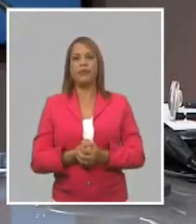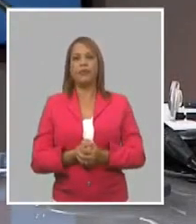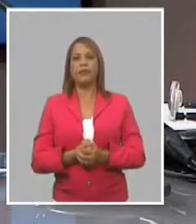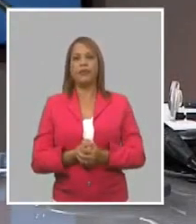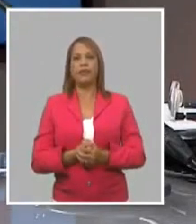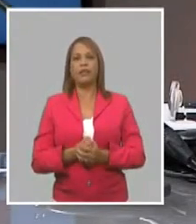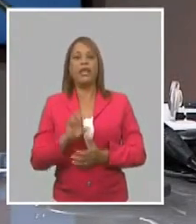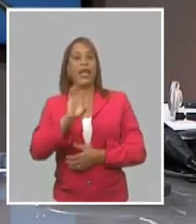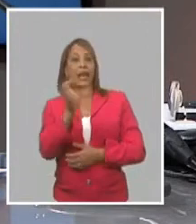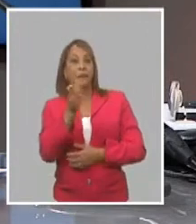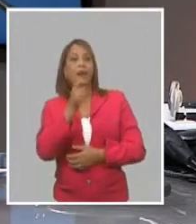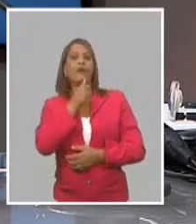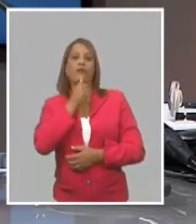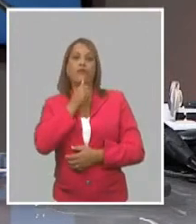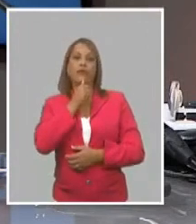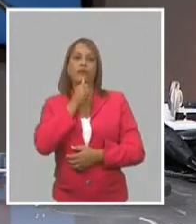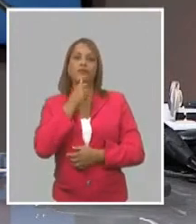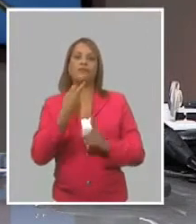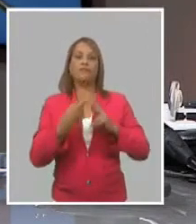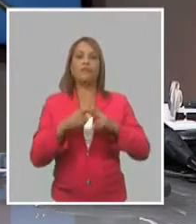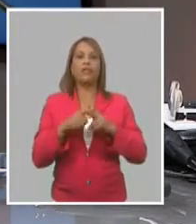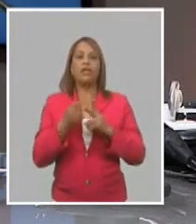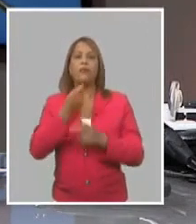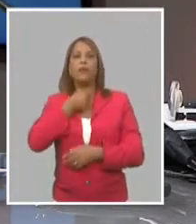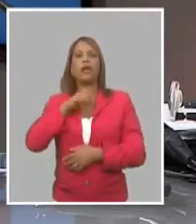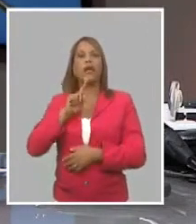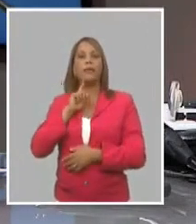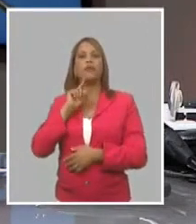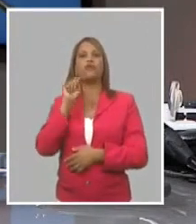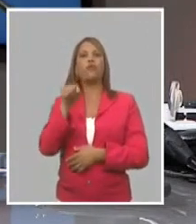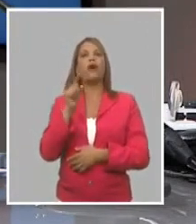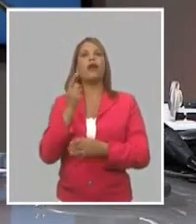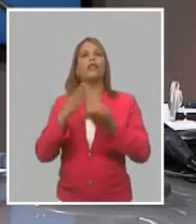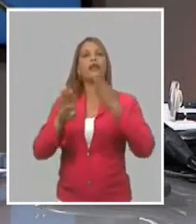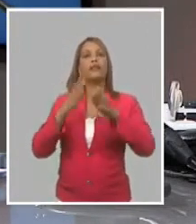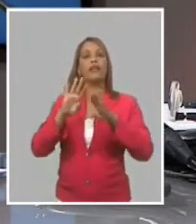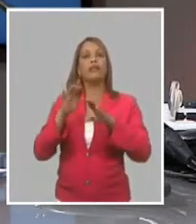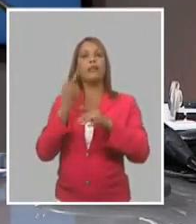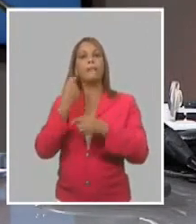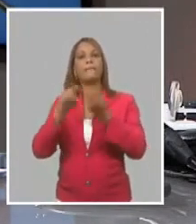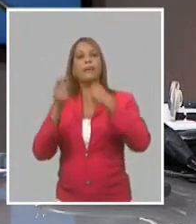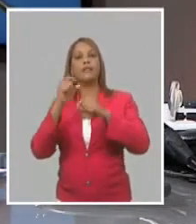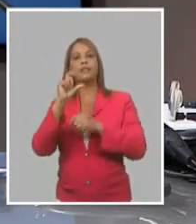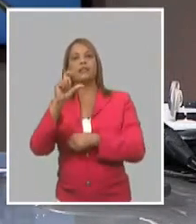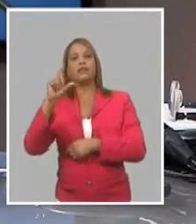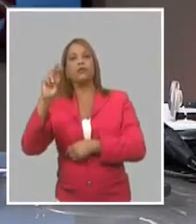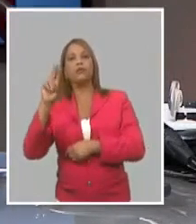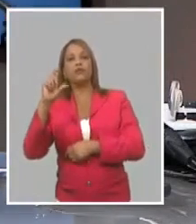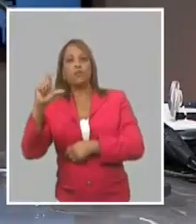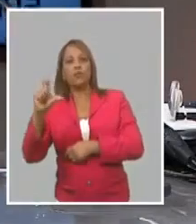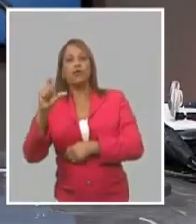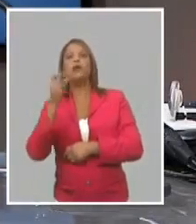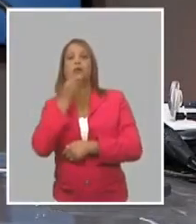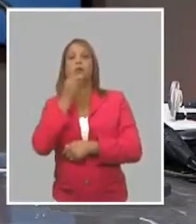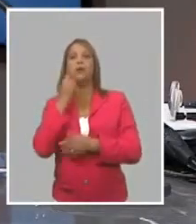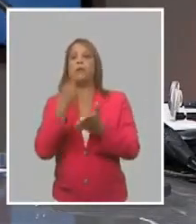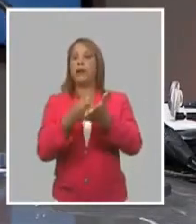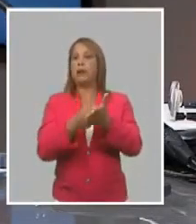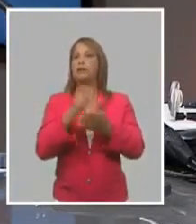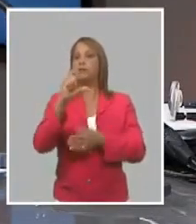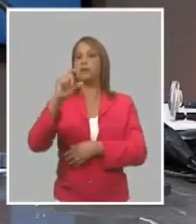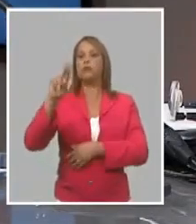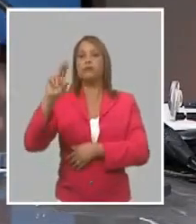lo resuelves muy fácil. Si alguien va a una tienda que vende en CUC, lo único que va a ocurrir es que él puede pagar en